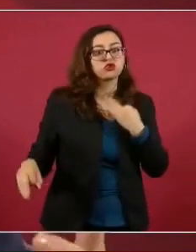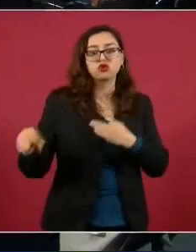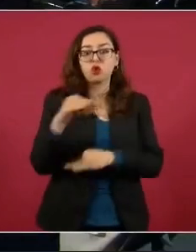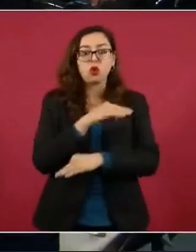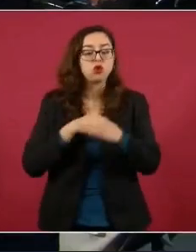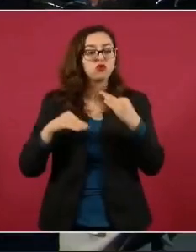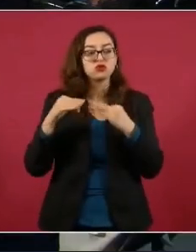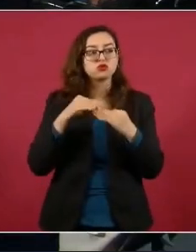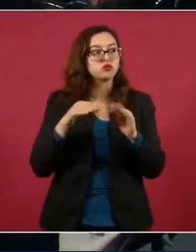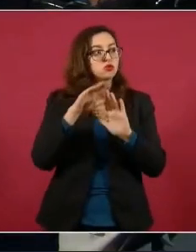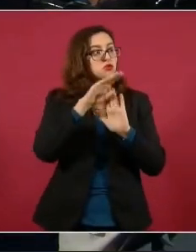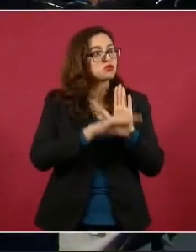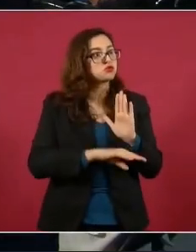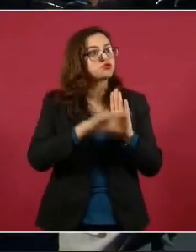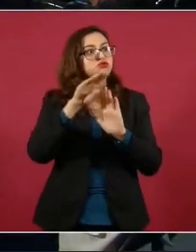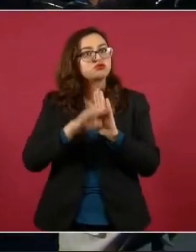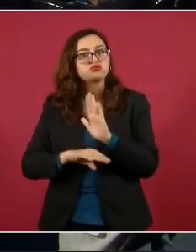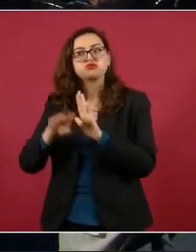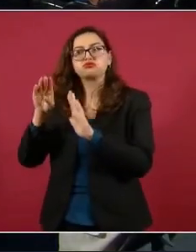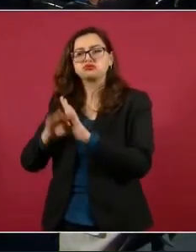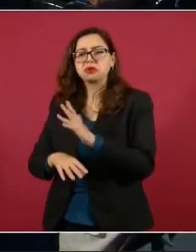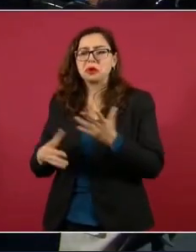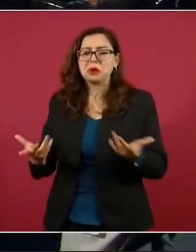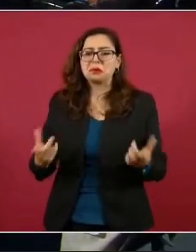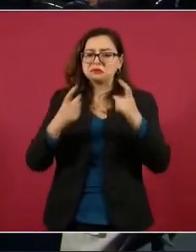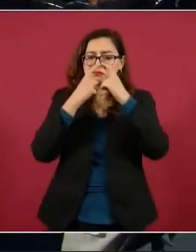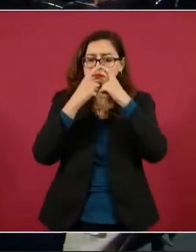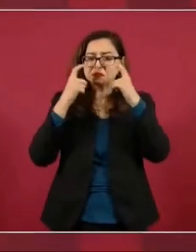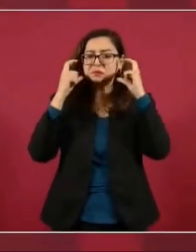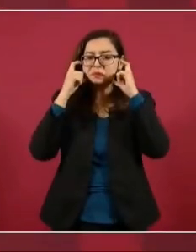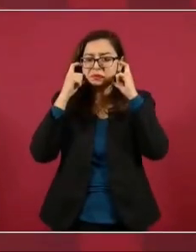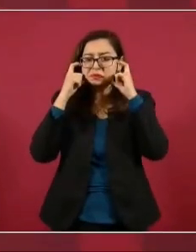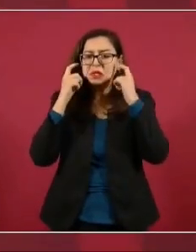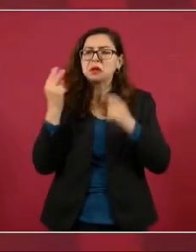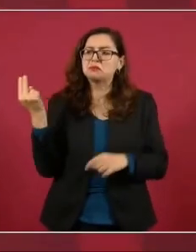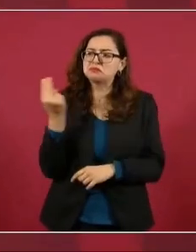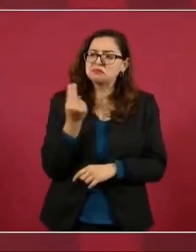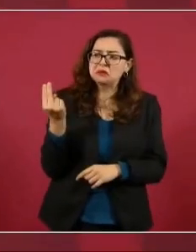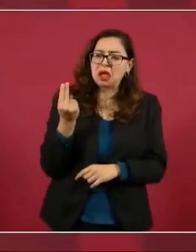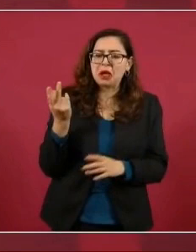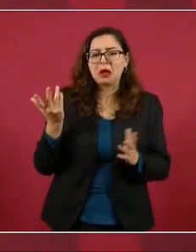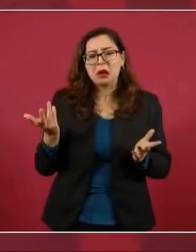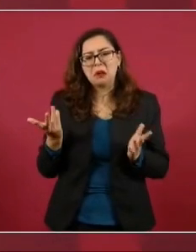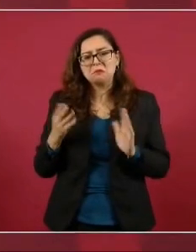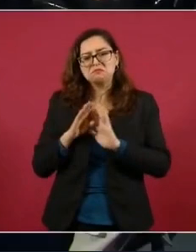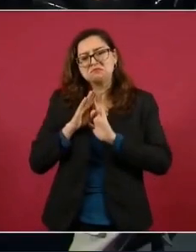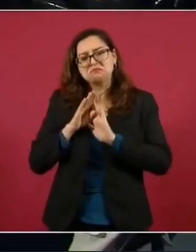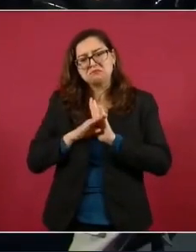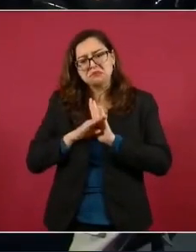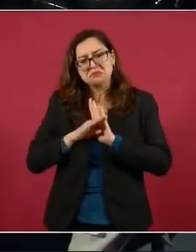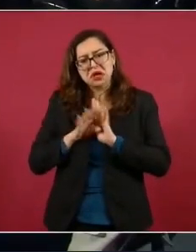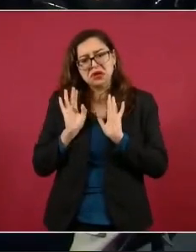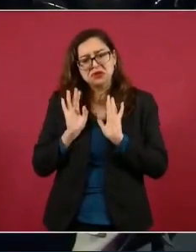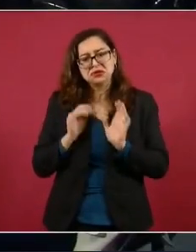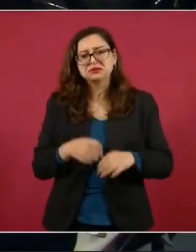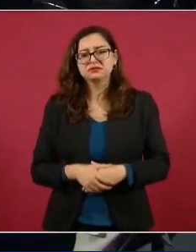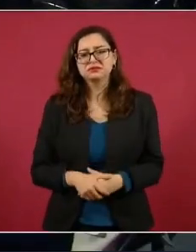el cubrebocas es aún de menor utilidad. Esa es la situación del cubrebocas.